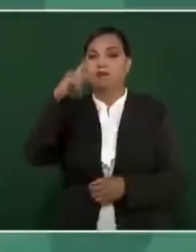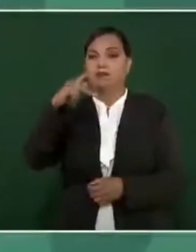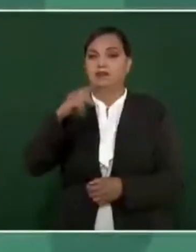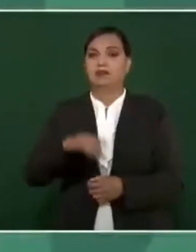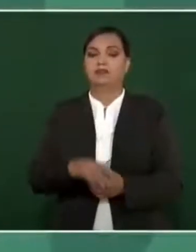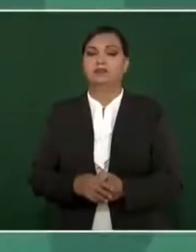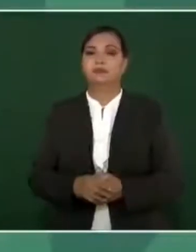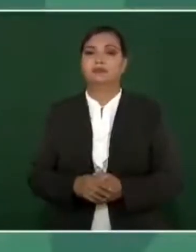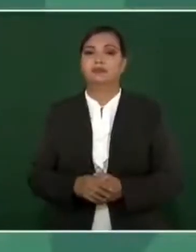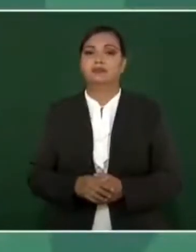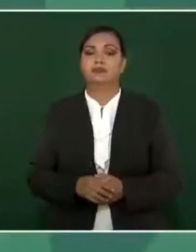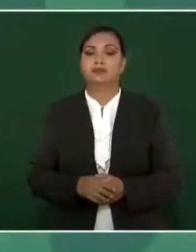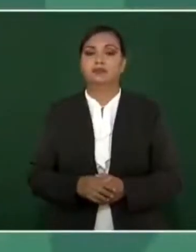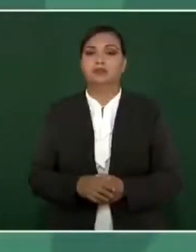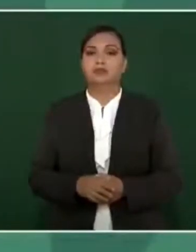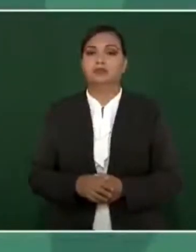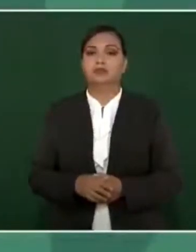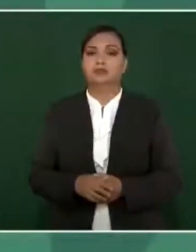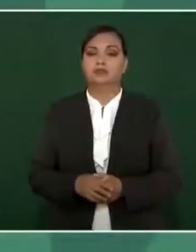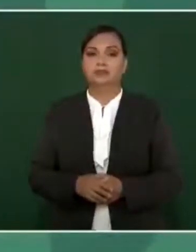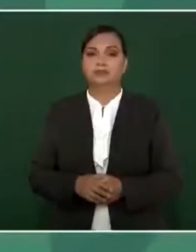$600 millones.